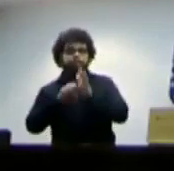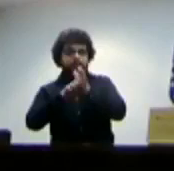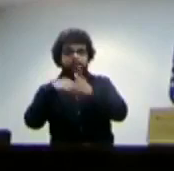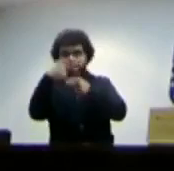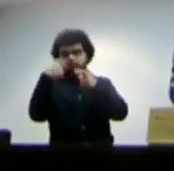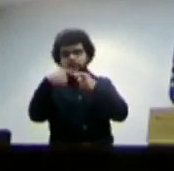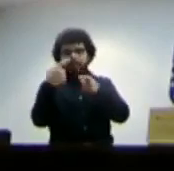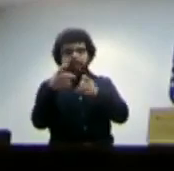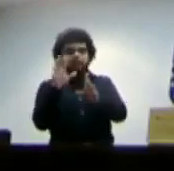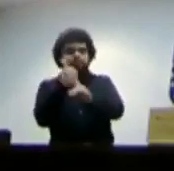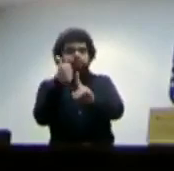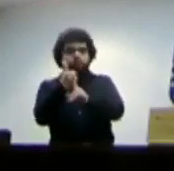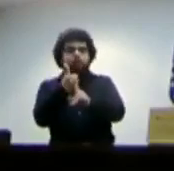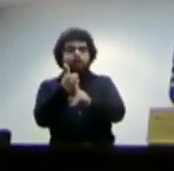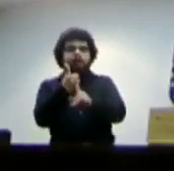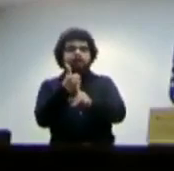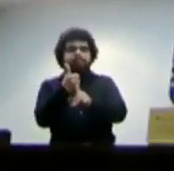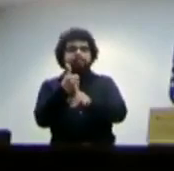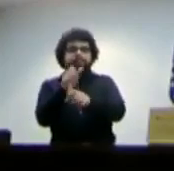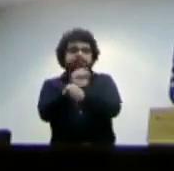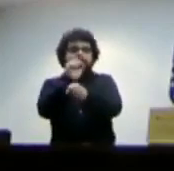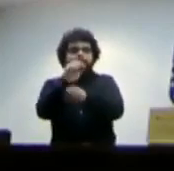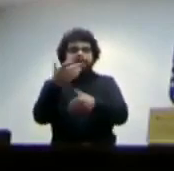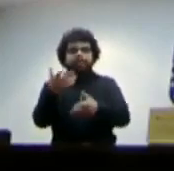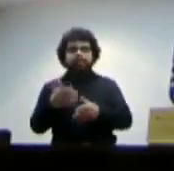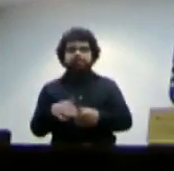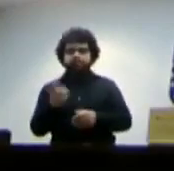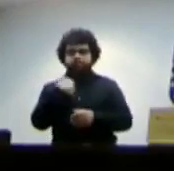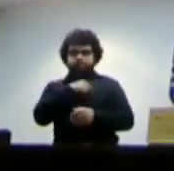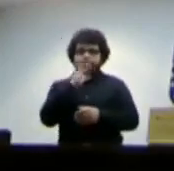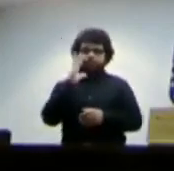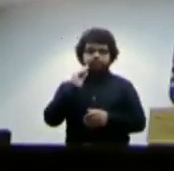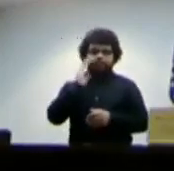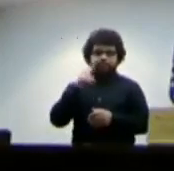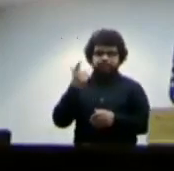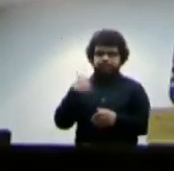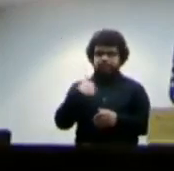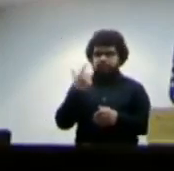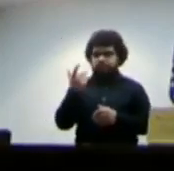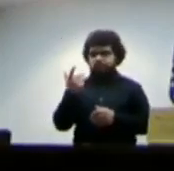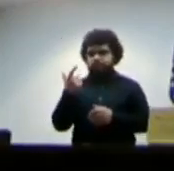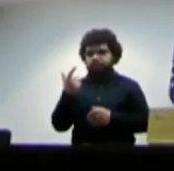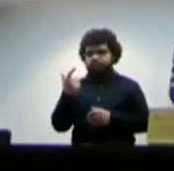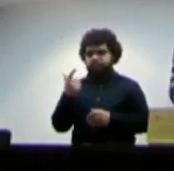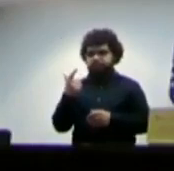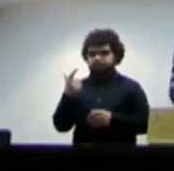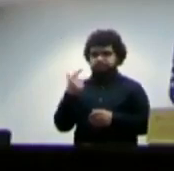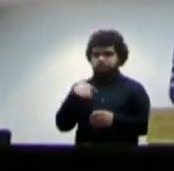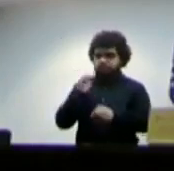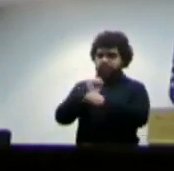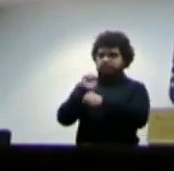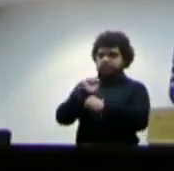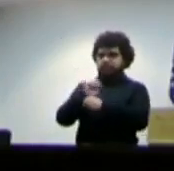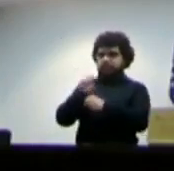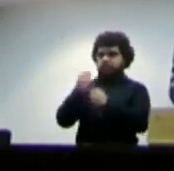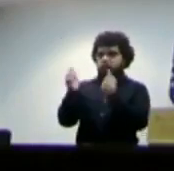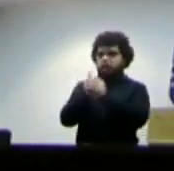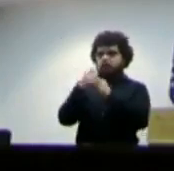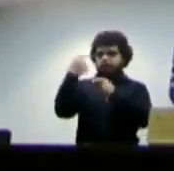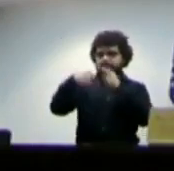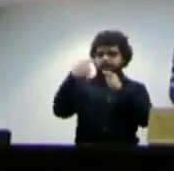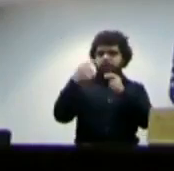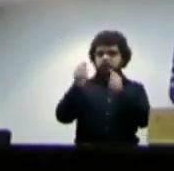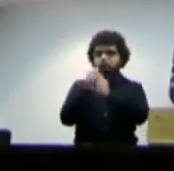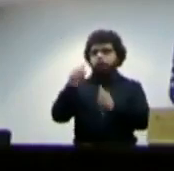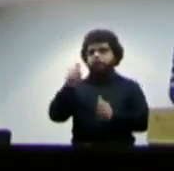solas. Eso lo vemos, ¿verdad? Por la experiencia en nuestra operación. Yo vengo del área de operación de turbinas a gas y yo veo